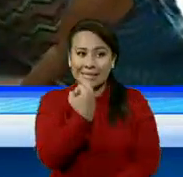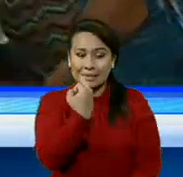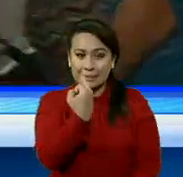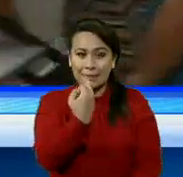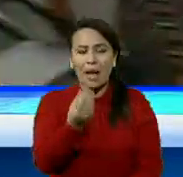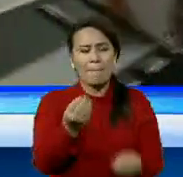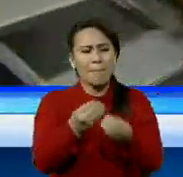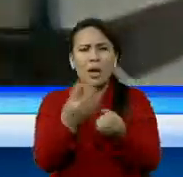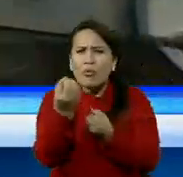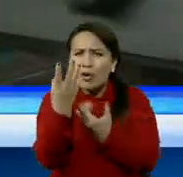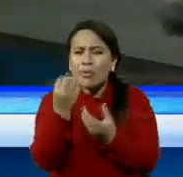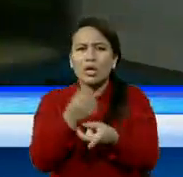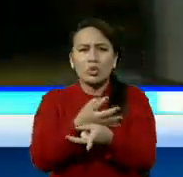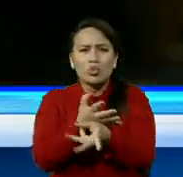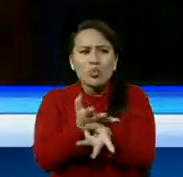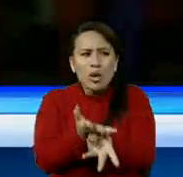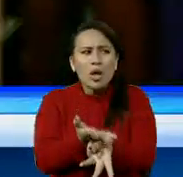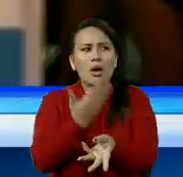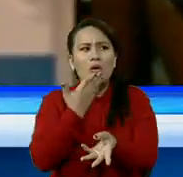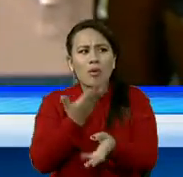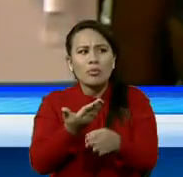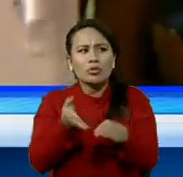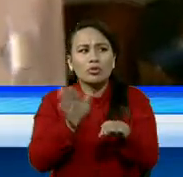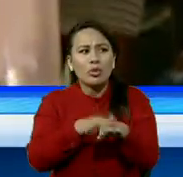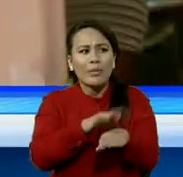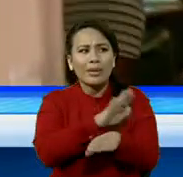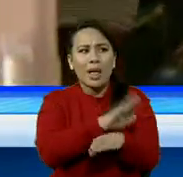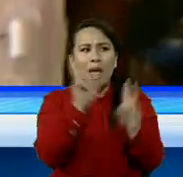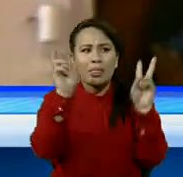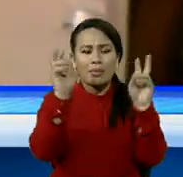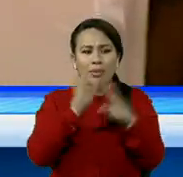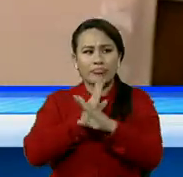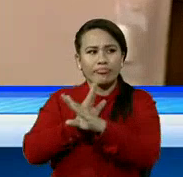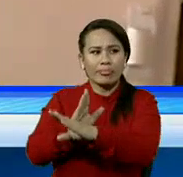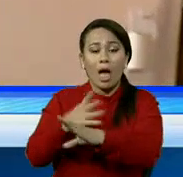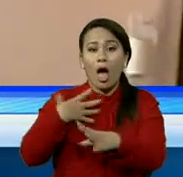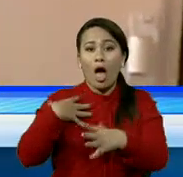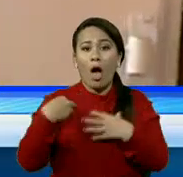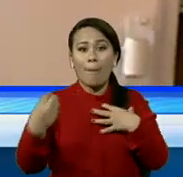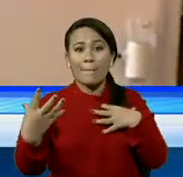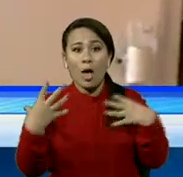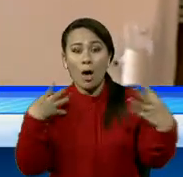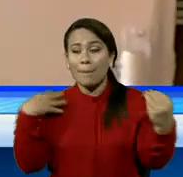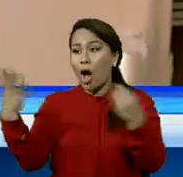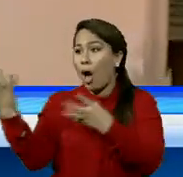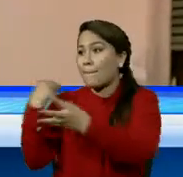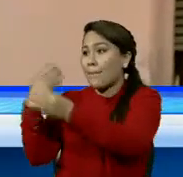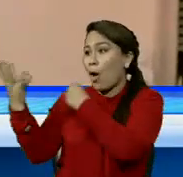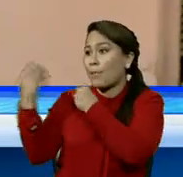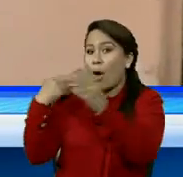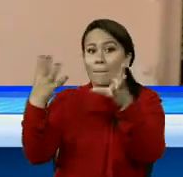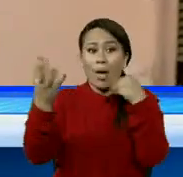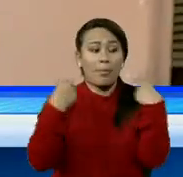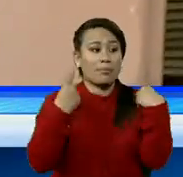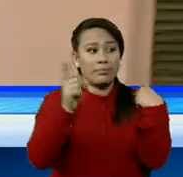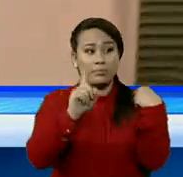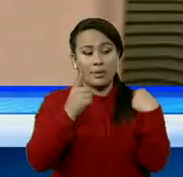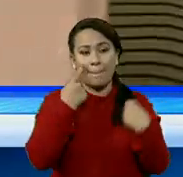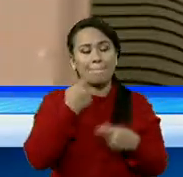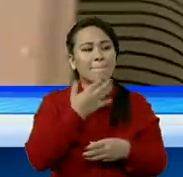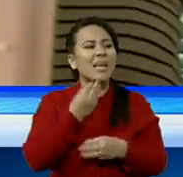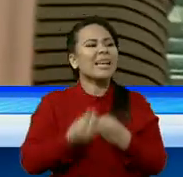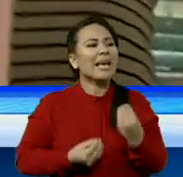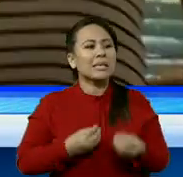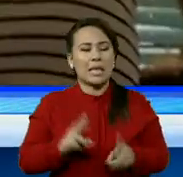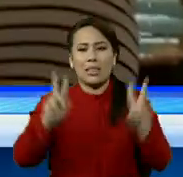más sugerencias, más recomendaciones para evitar justamente el contagio y también para ver qué se puede tomar en